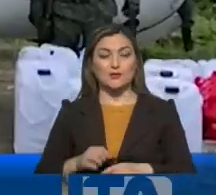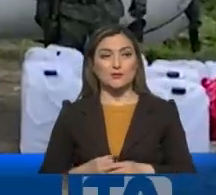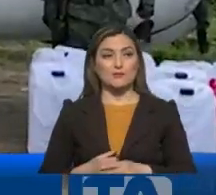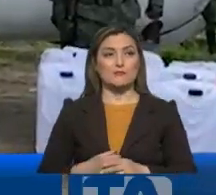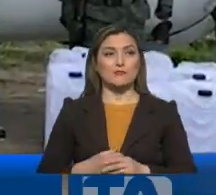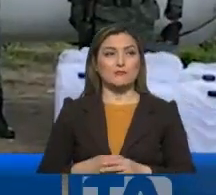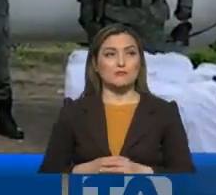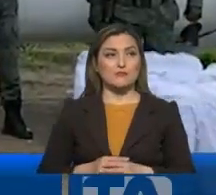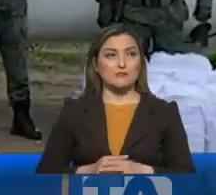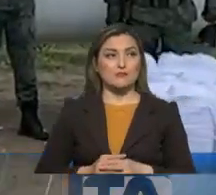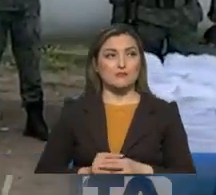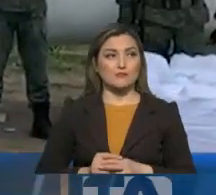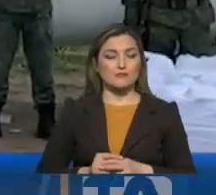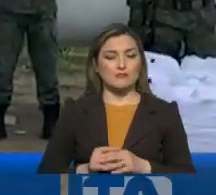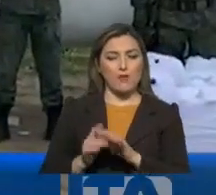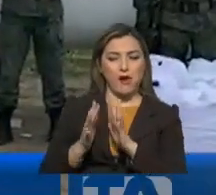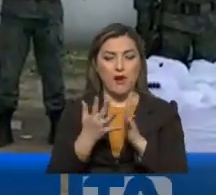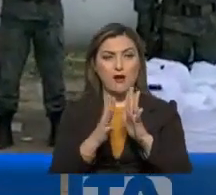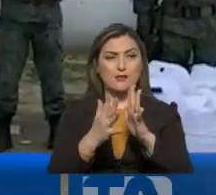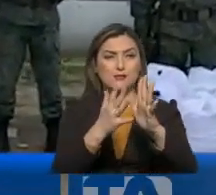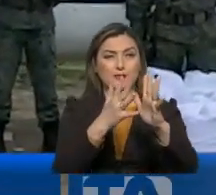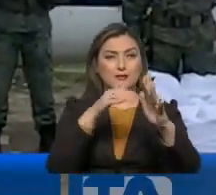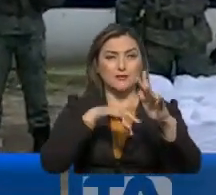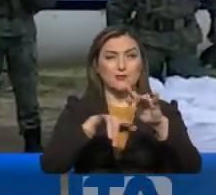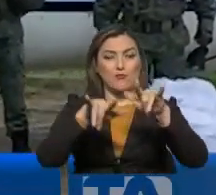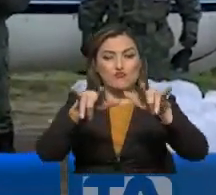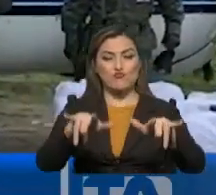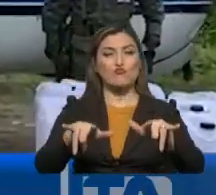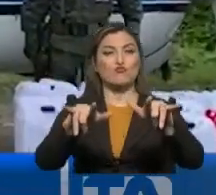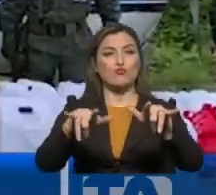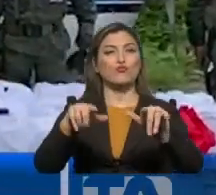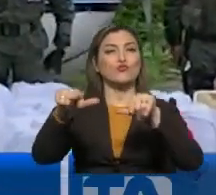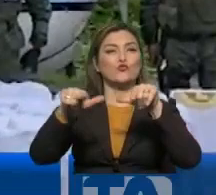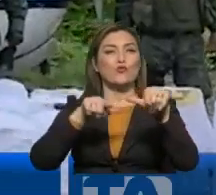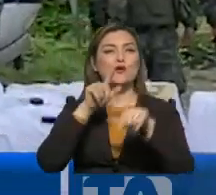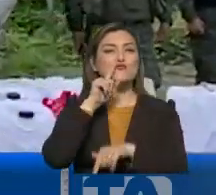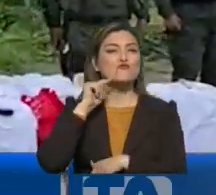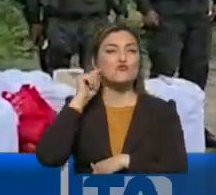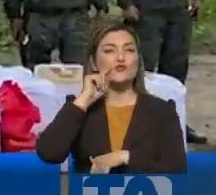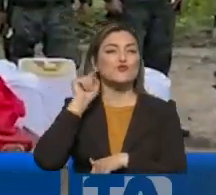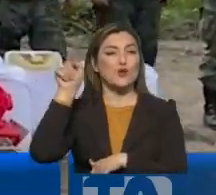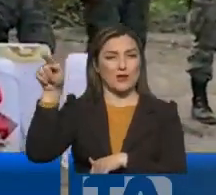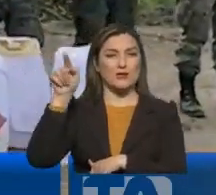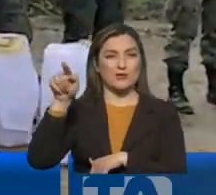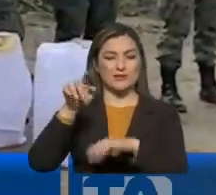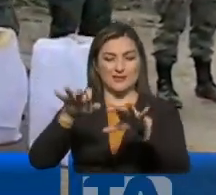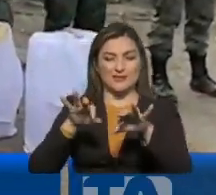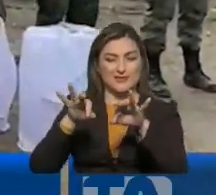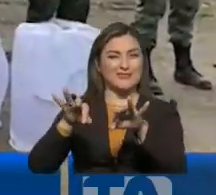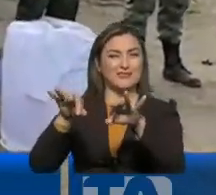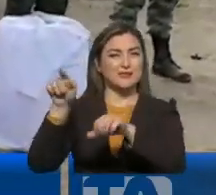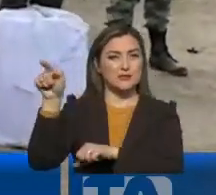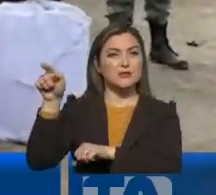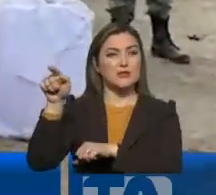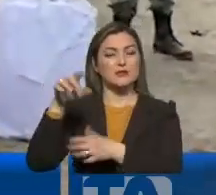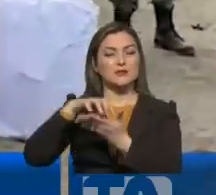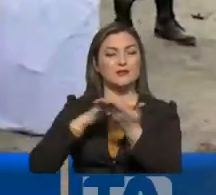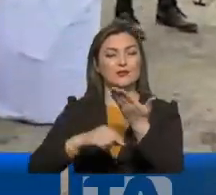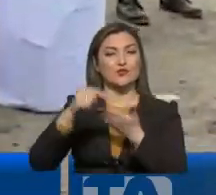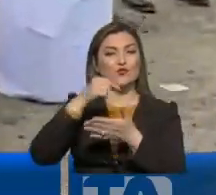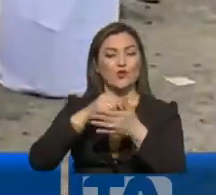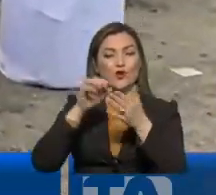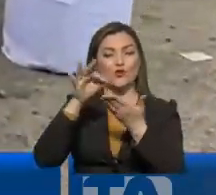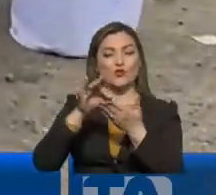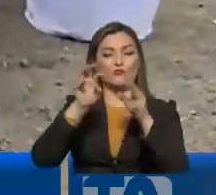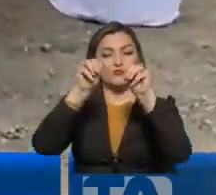fue un medio de los cañaverales que están dentro del predio de un ingenio azucarero si todo en el cantón milagro de la provincia del guayas que dos avionetas de